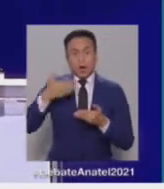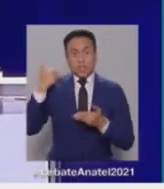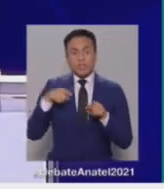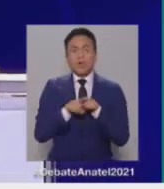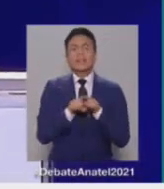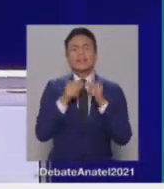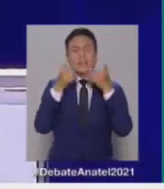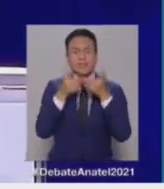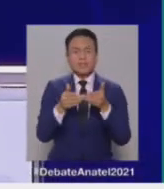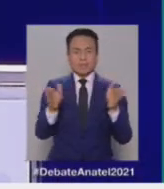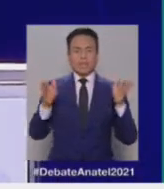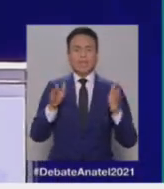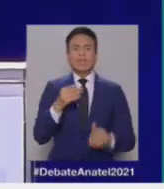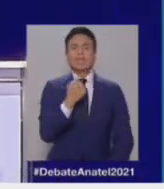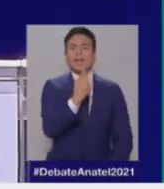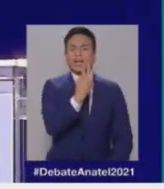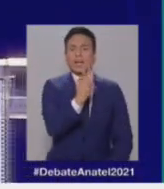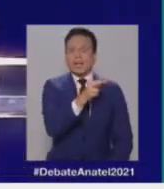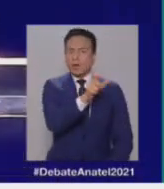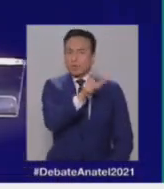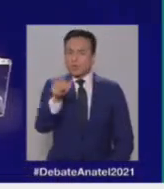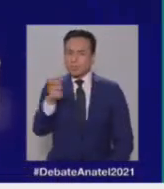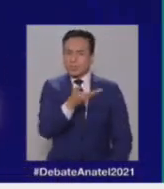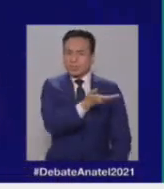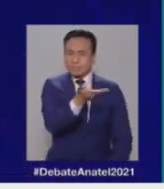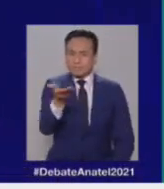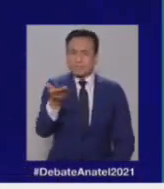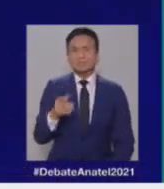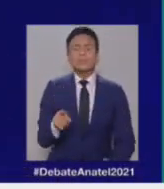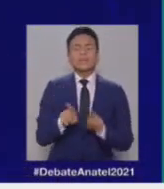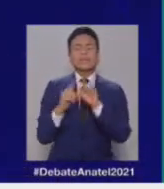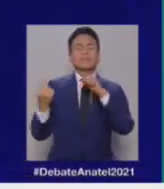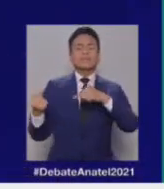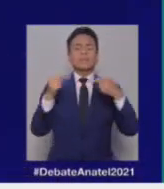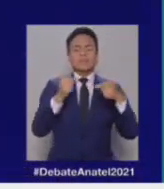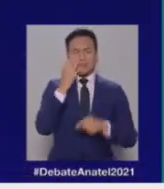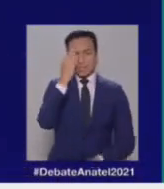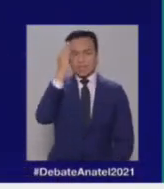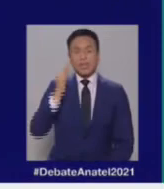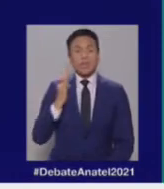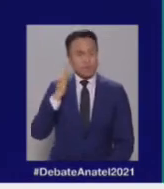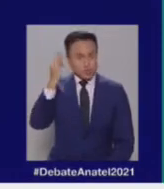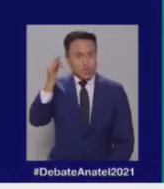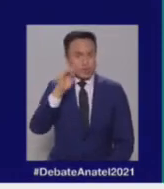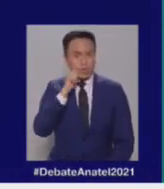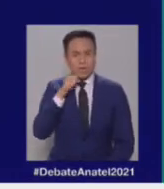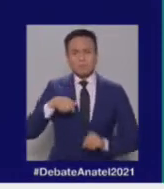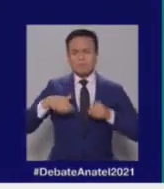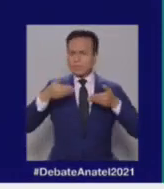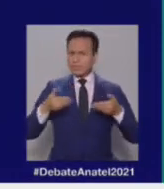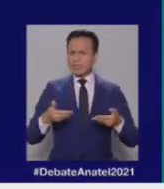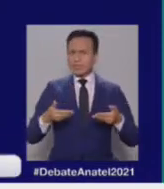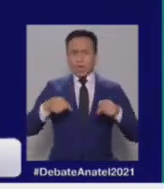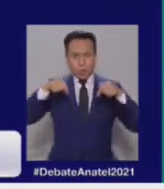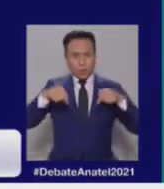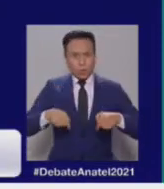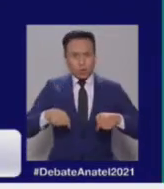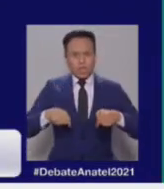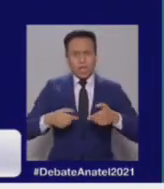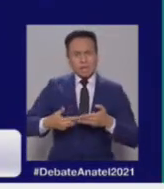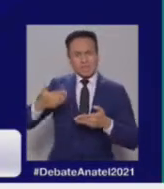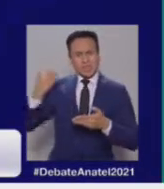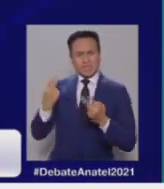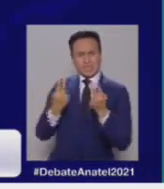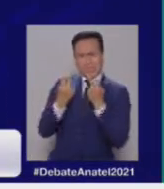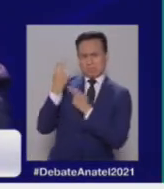Estados Unidos tras haber contraído coronavirus, se realizó el último debate presidencial de la Asociación Nacional de Televisión Anatel previo a las elecciones de